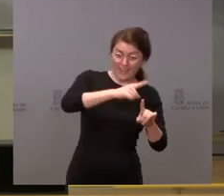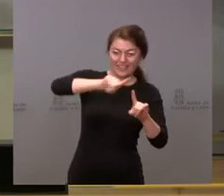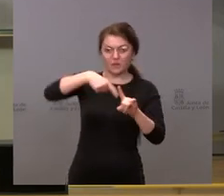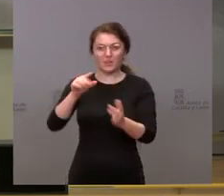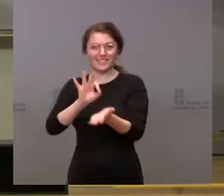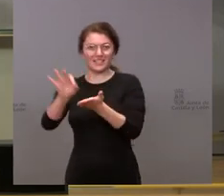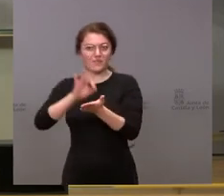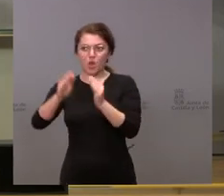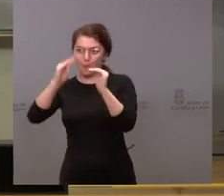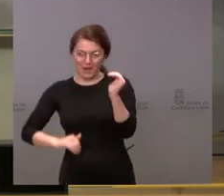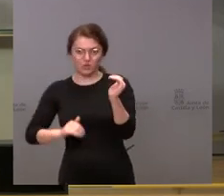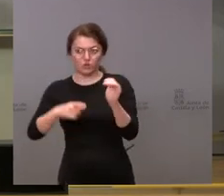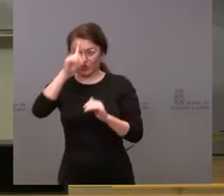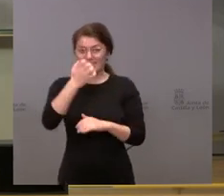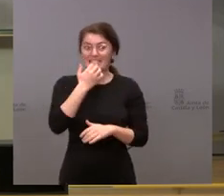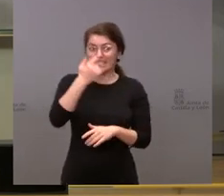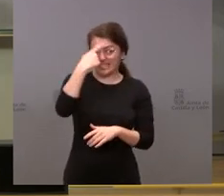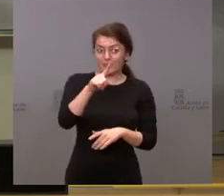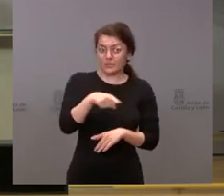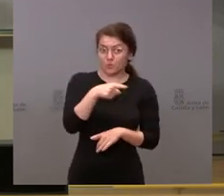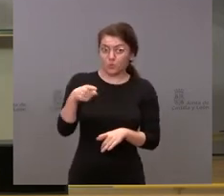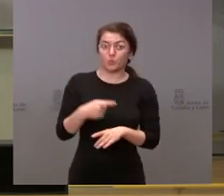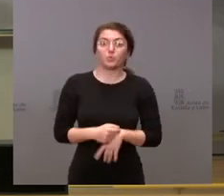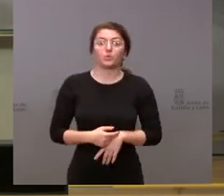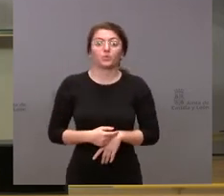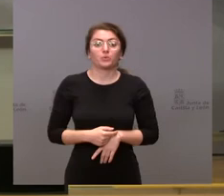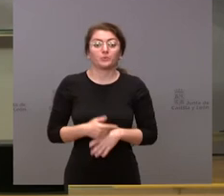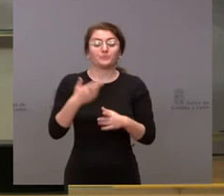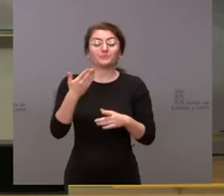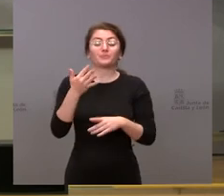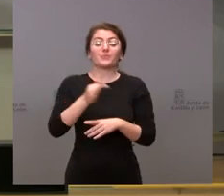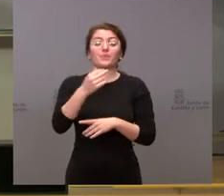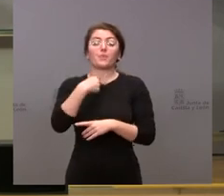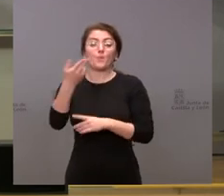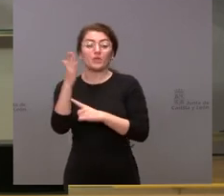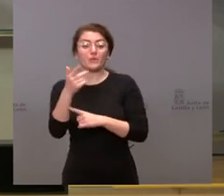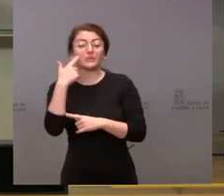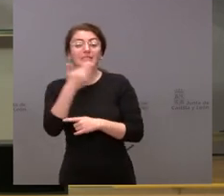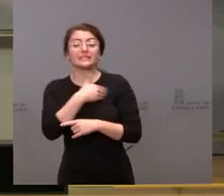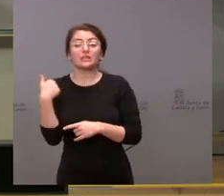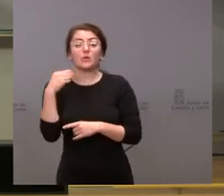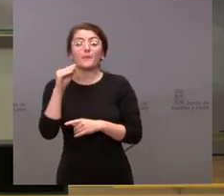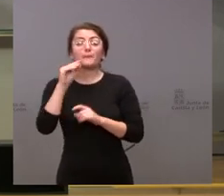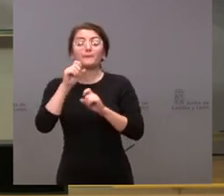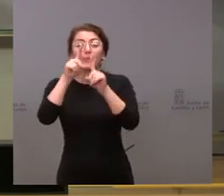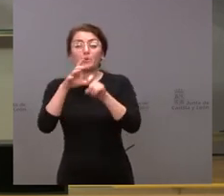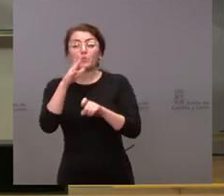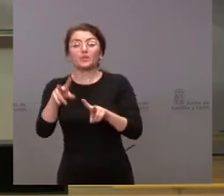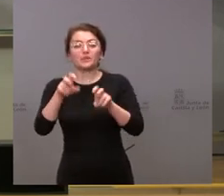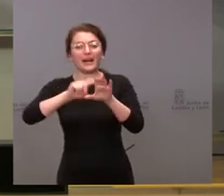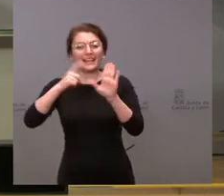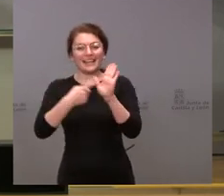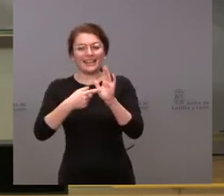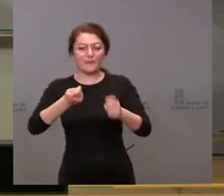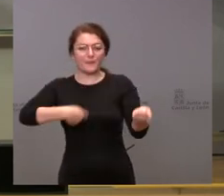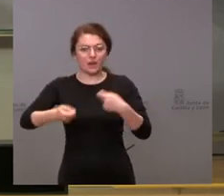si tiene constancia de esto y algo y ha aportado lo quería preguntar por la ley de mercado abierto que ha puesto en marcha la